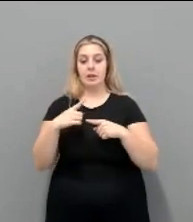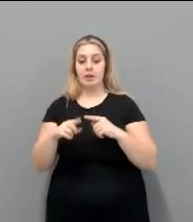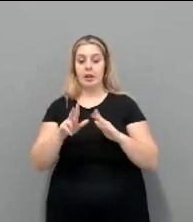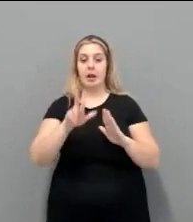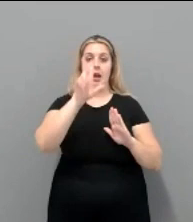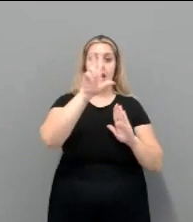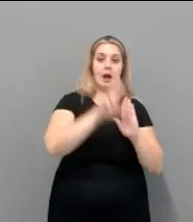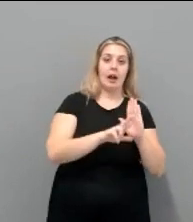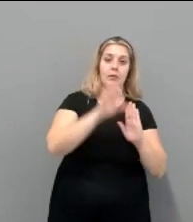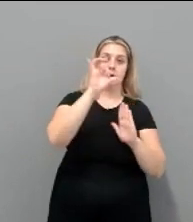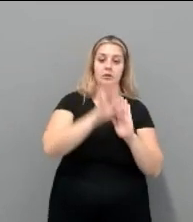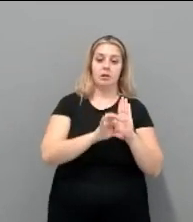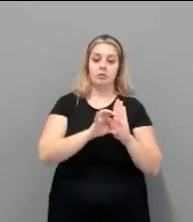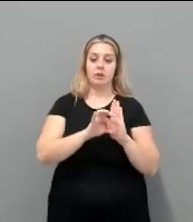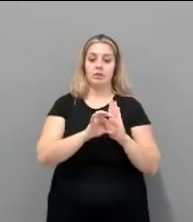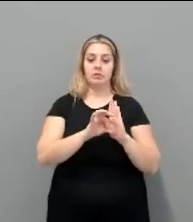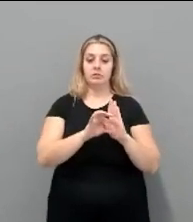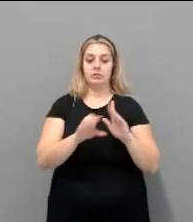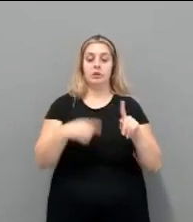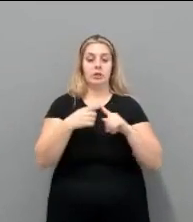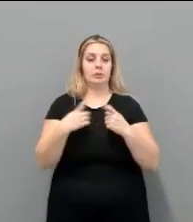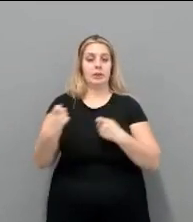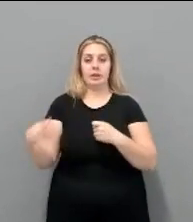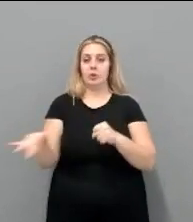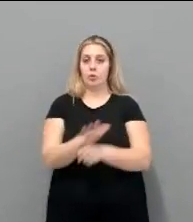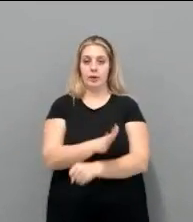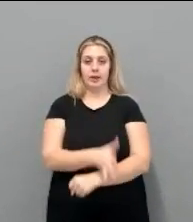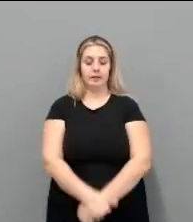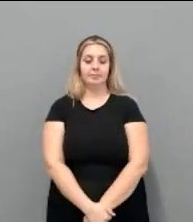como software, para cubrir estas necesidades.